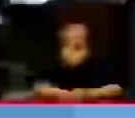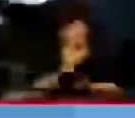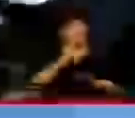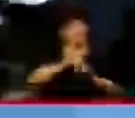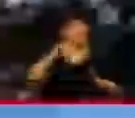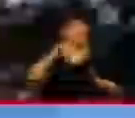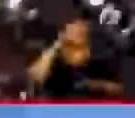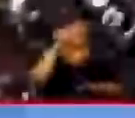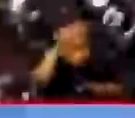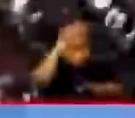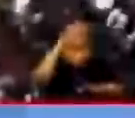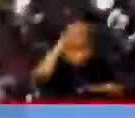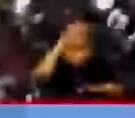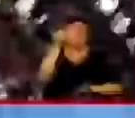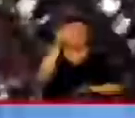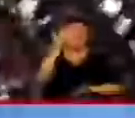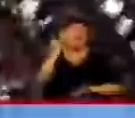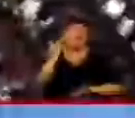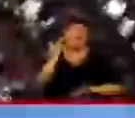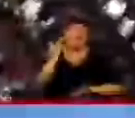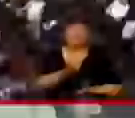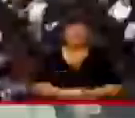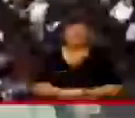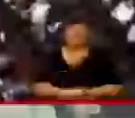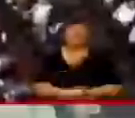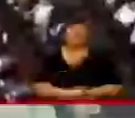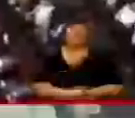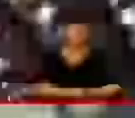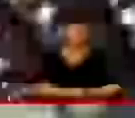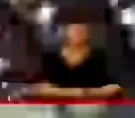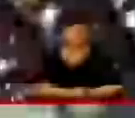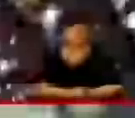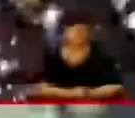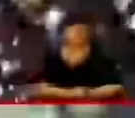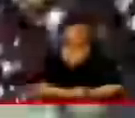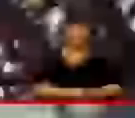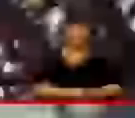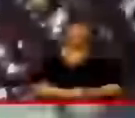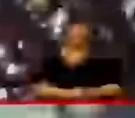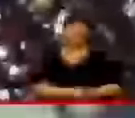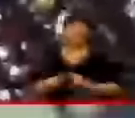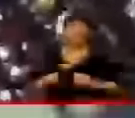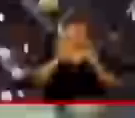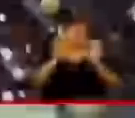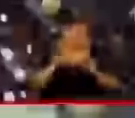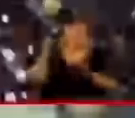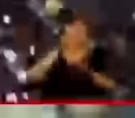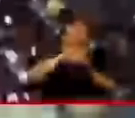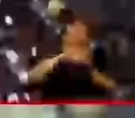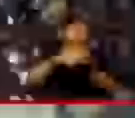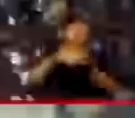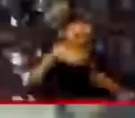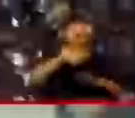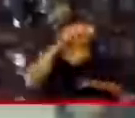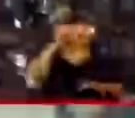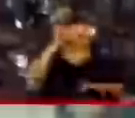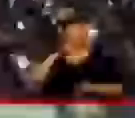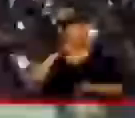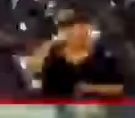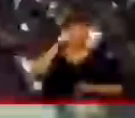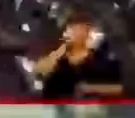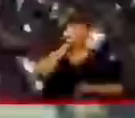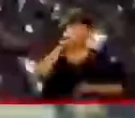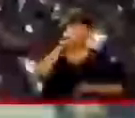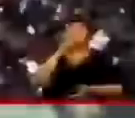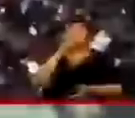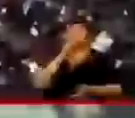en el Congreso, es decir, Juntos por el Cambio, divididos por los cargos, ¿no? Uno podría plantear, o